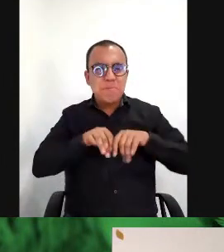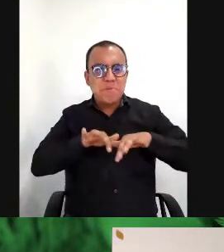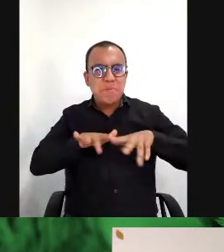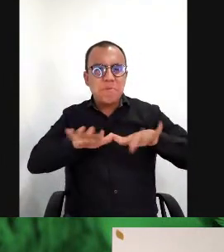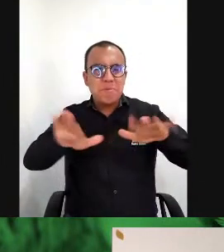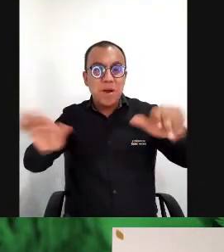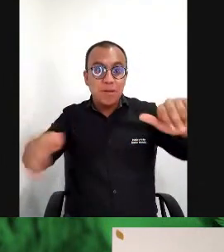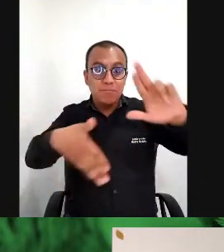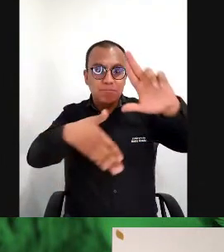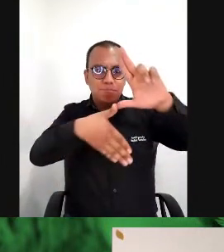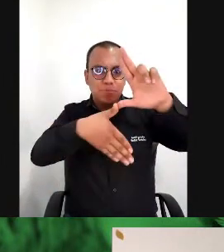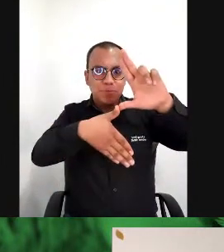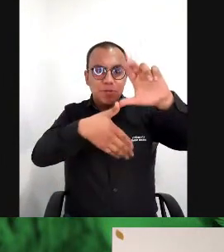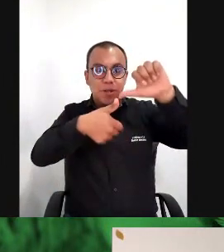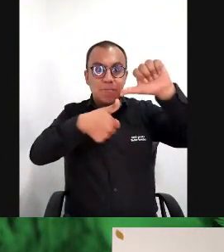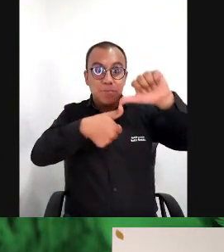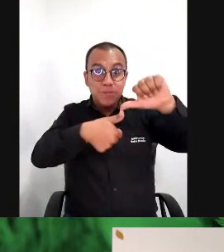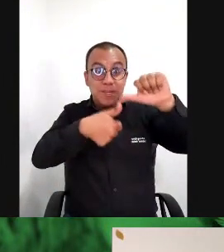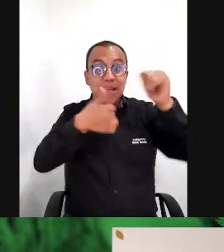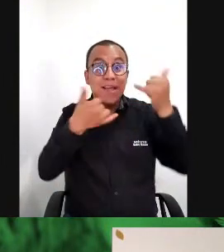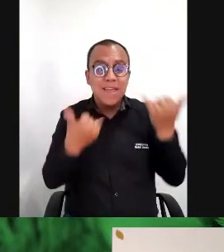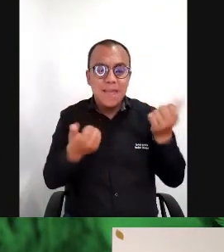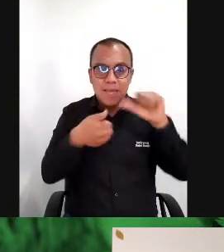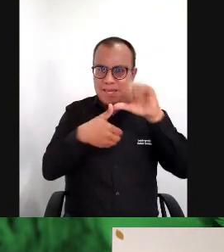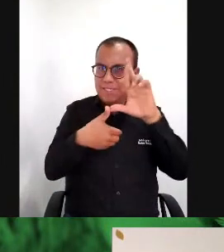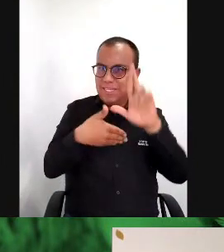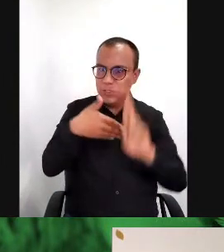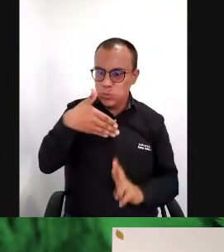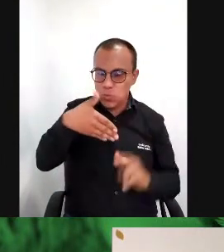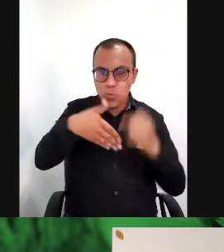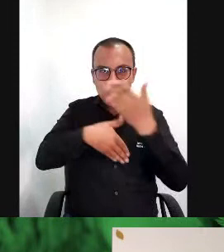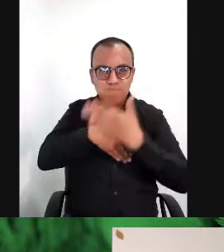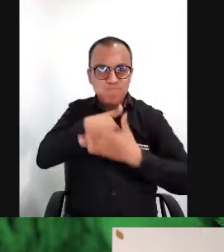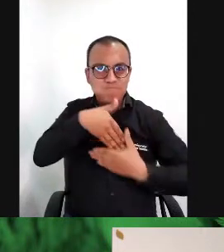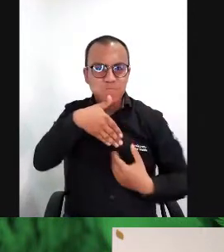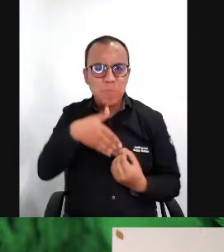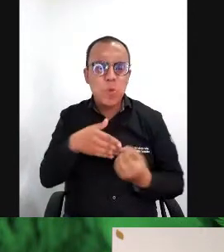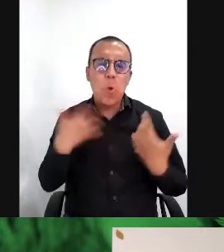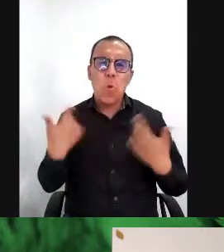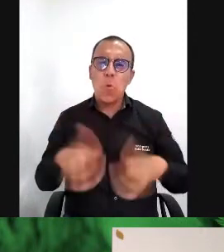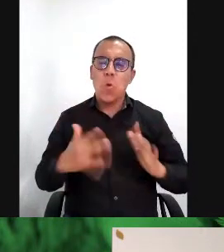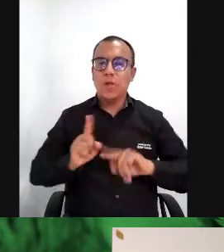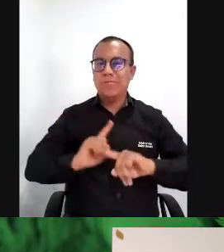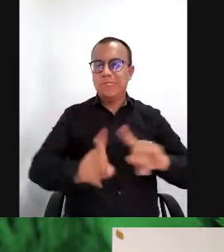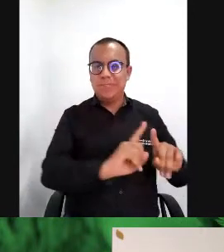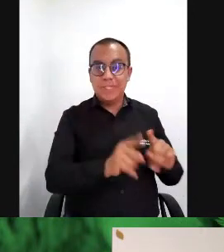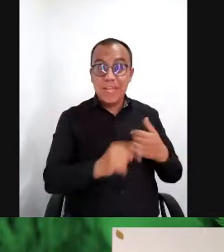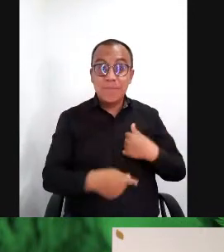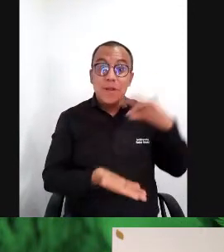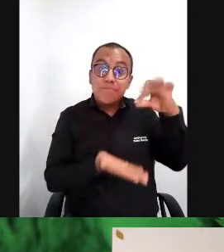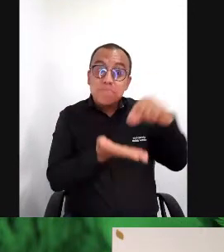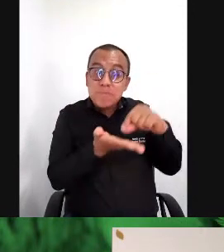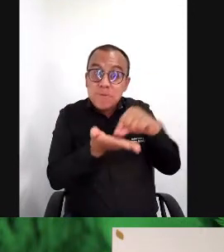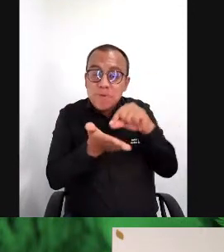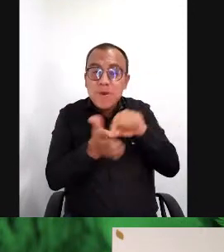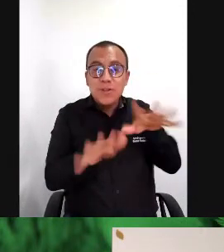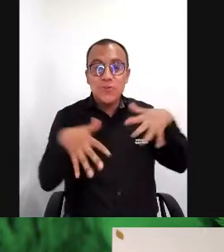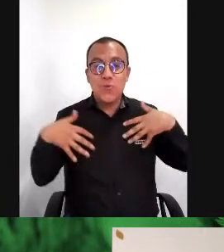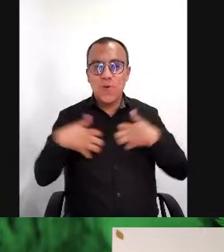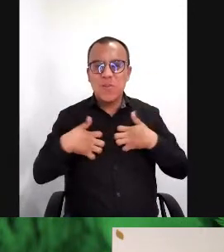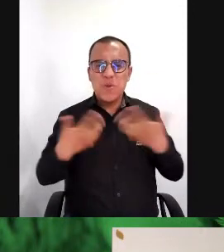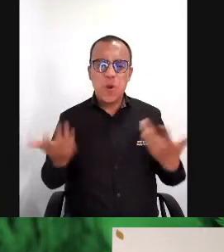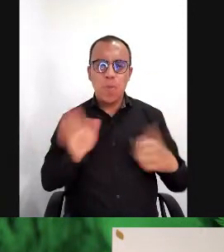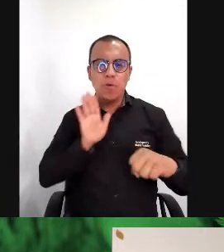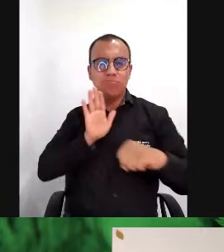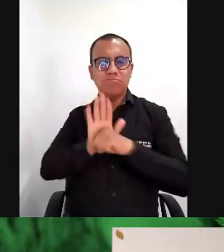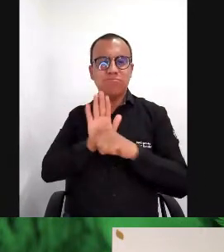Central y Sur, y el Sur, pocas dudas existen de que el copetón es un emblema bogotano.